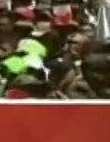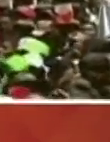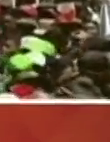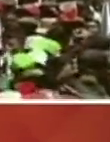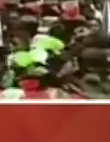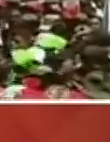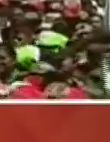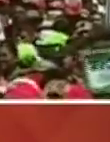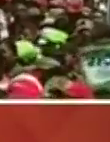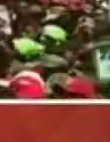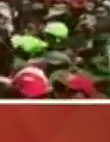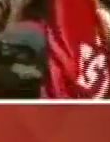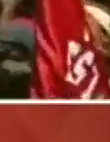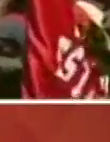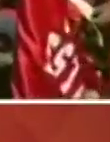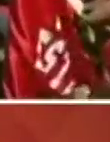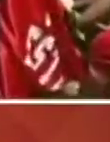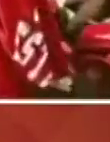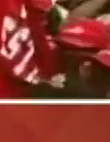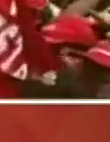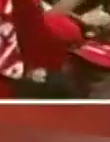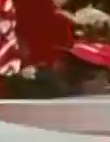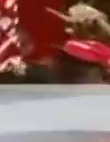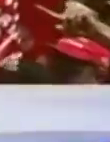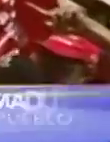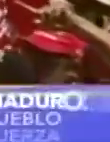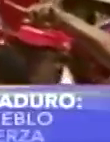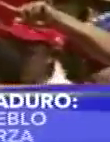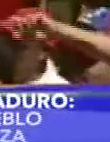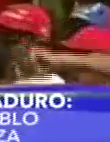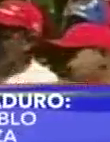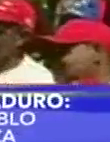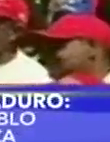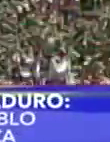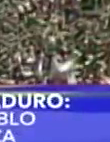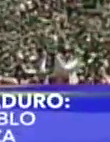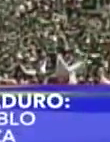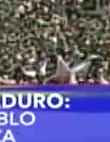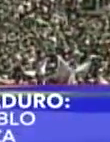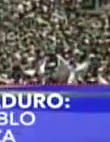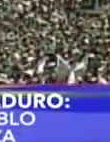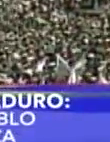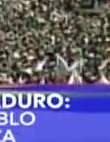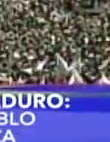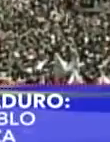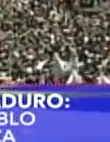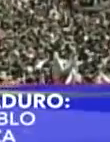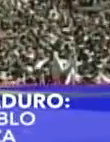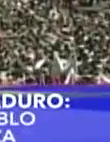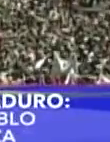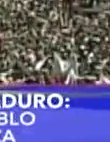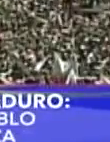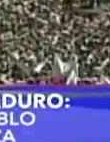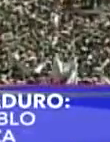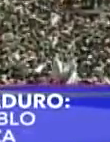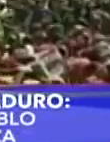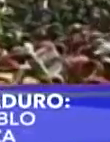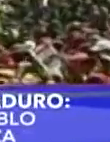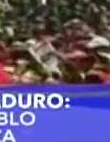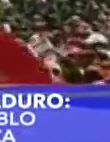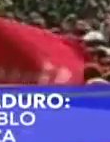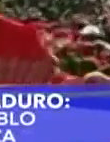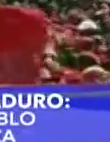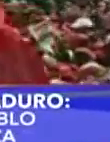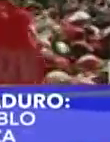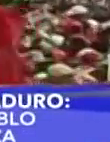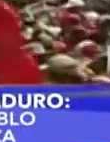¿Cuántos? Díganme un número con las manos. ¿Cuántos? Cuatro grupos por promedio. Bueno, utilicen el WhatsApp para enviar estas